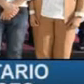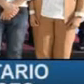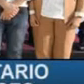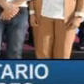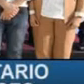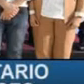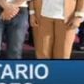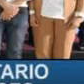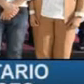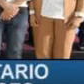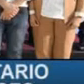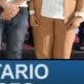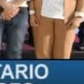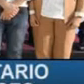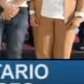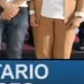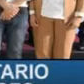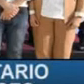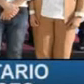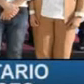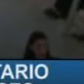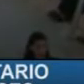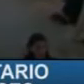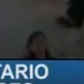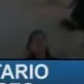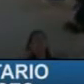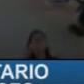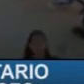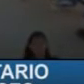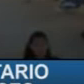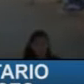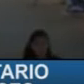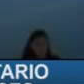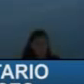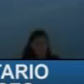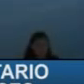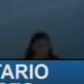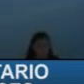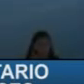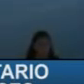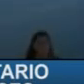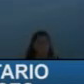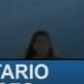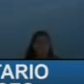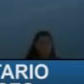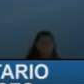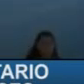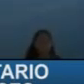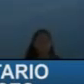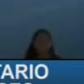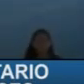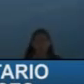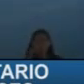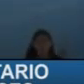importante que quienes están escuchando y son y tienen un plan potencial trabajo tienen que tener la tranquilidad que aquel que necesita